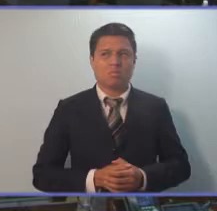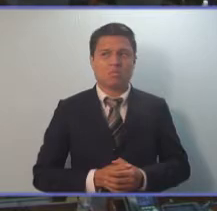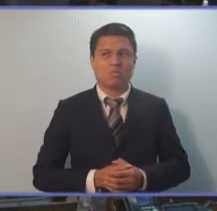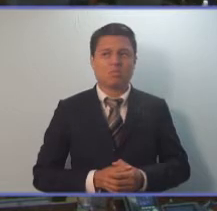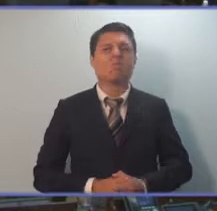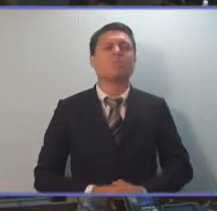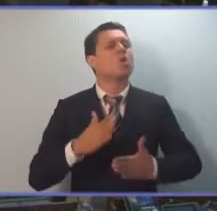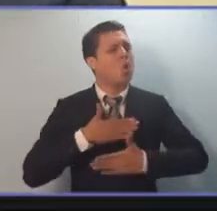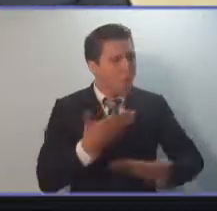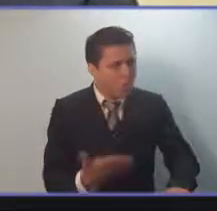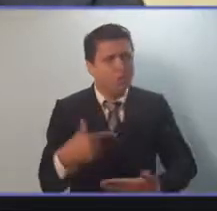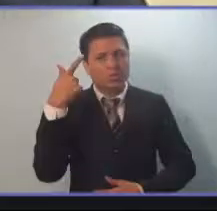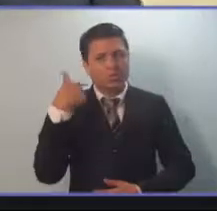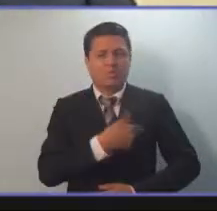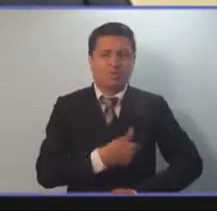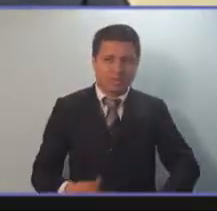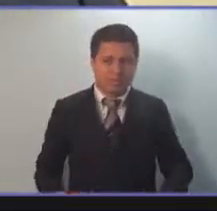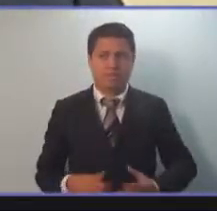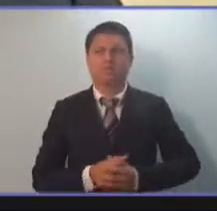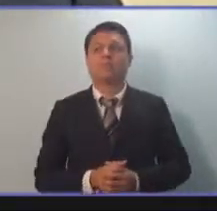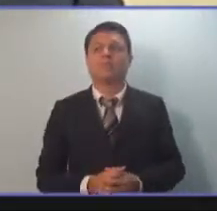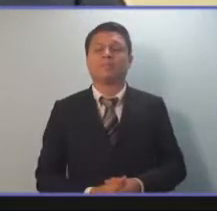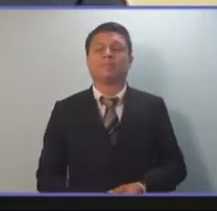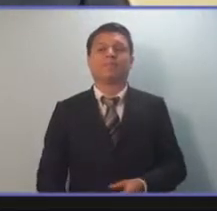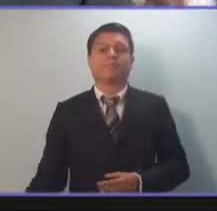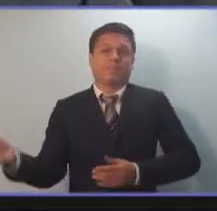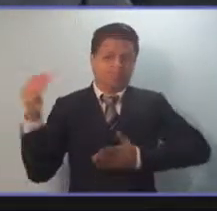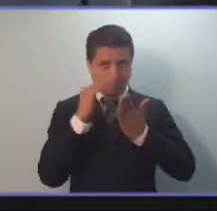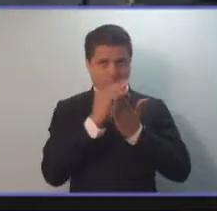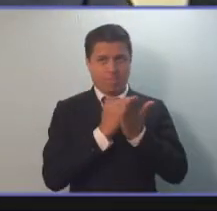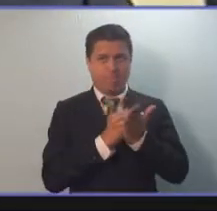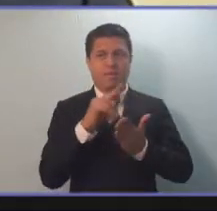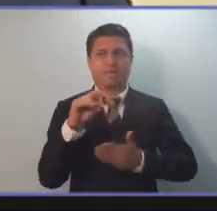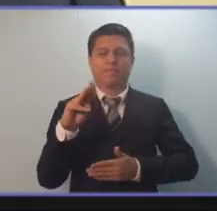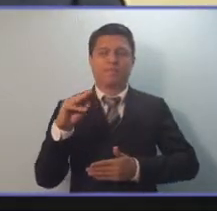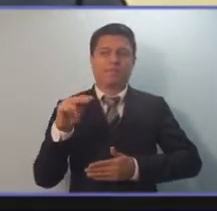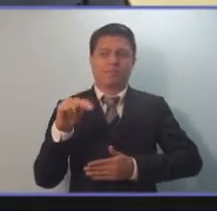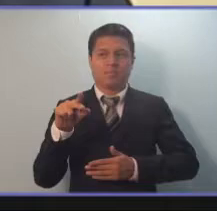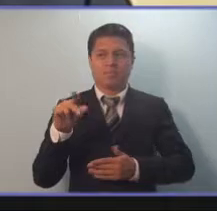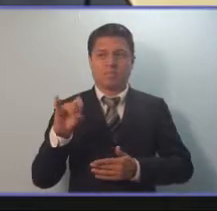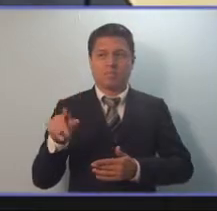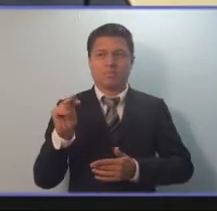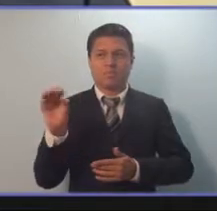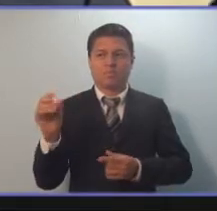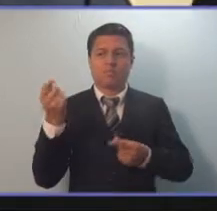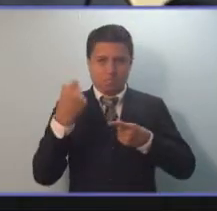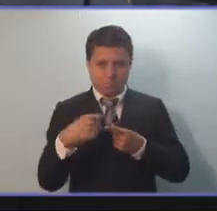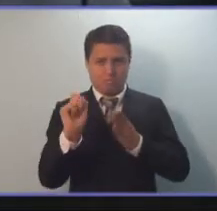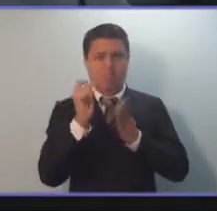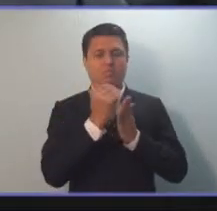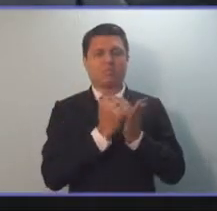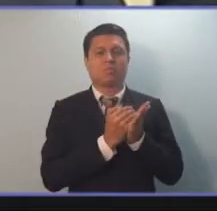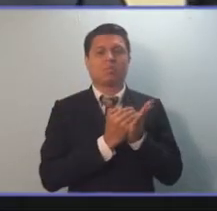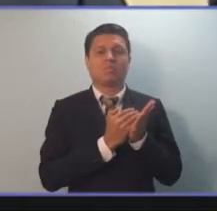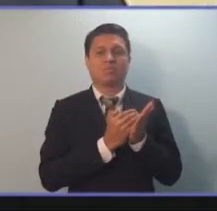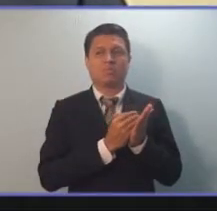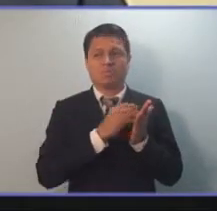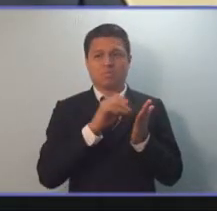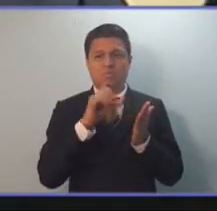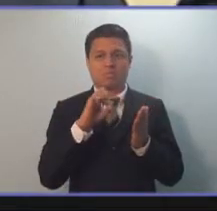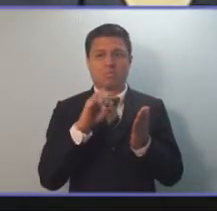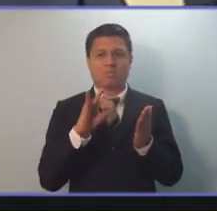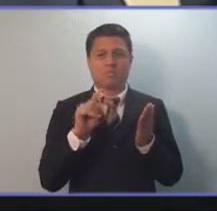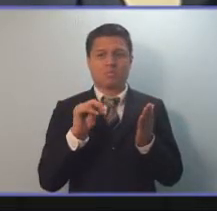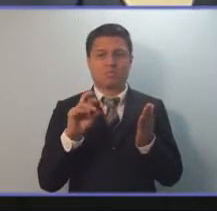Cómo no, con mucho gusto, señor presidente. Norman Noel Quijano González, presente. José